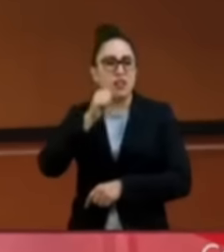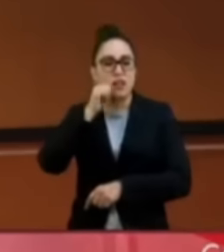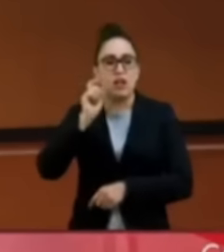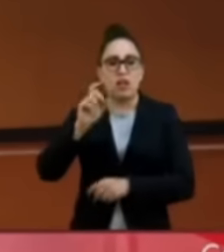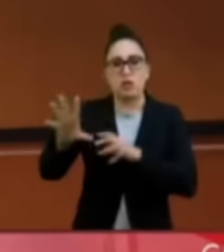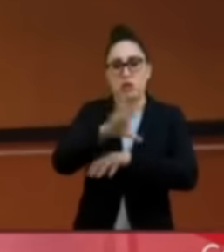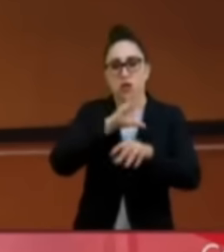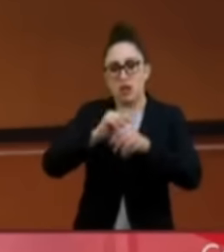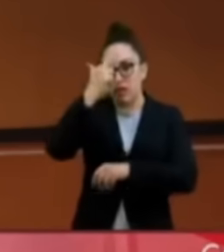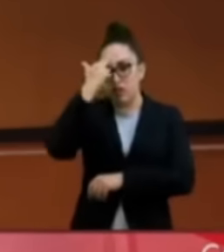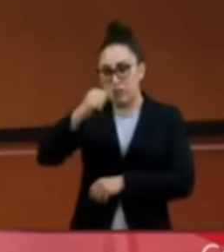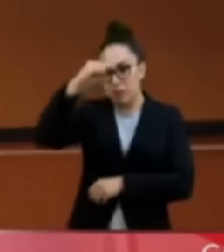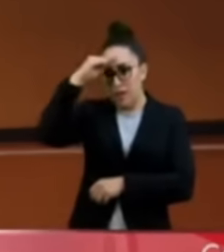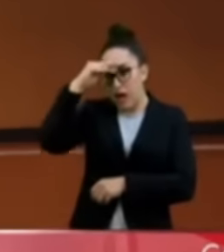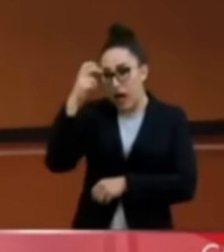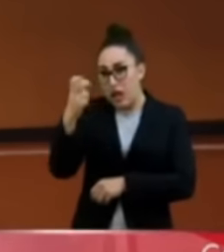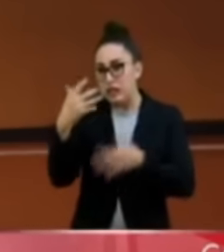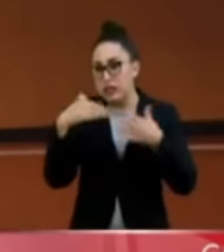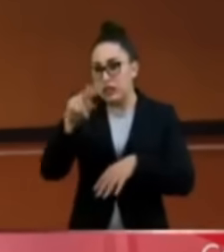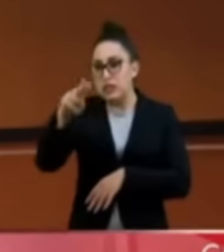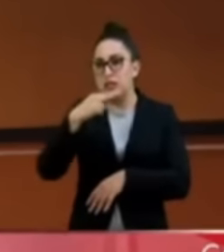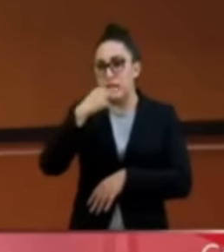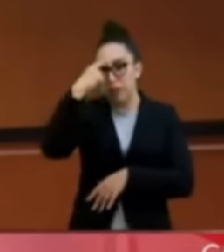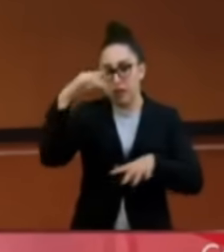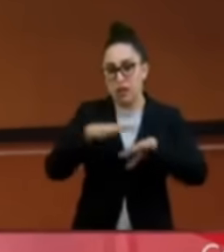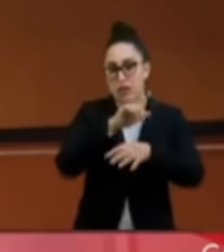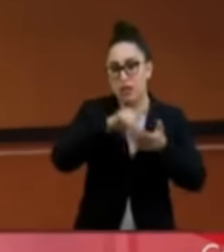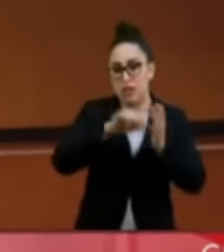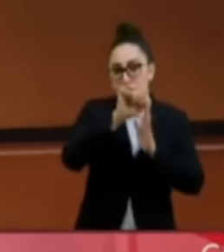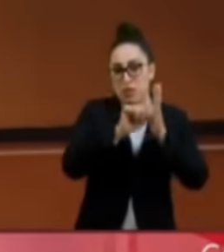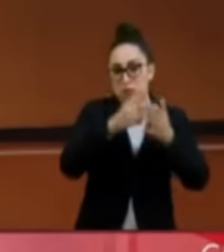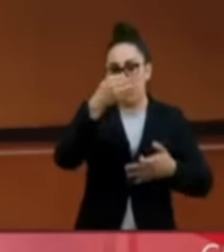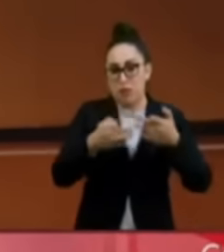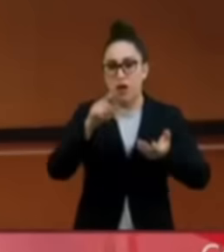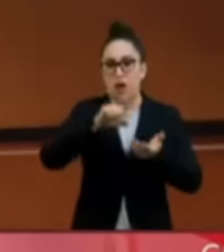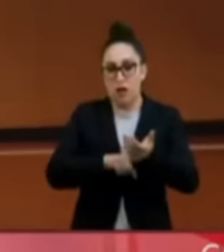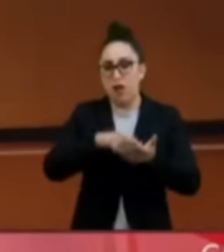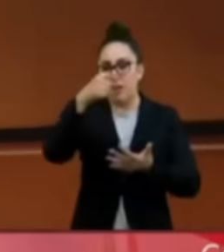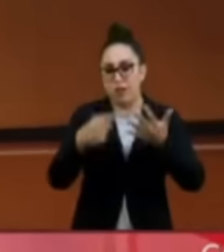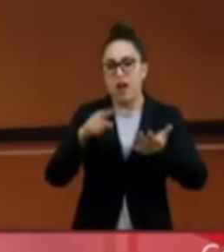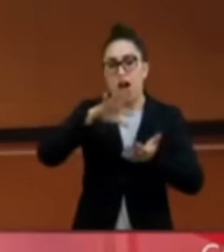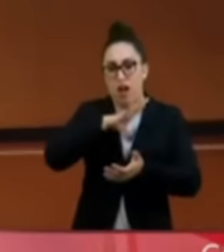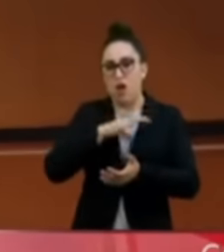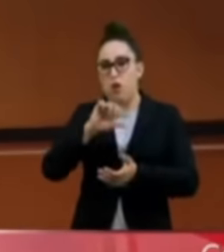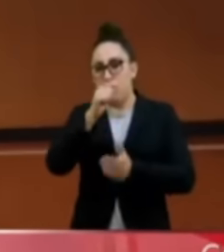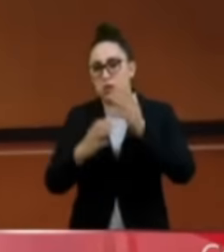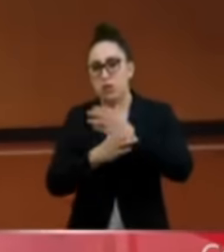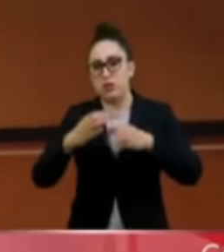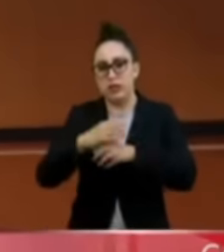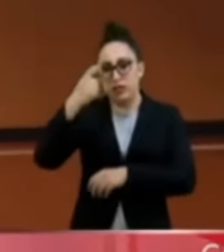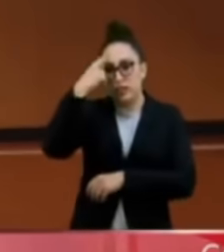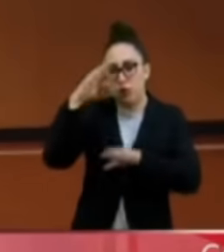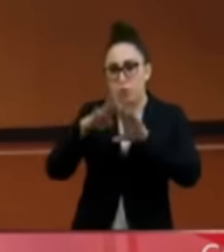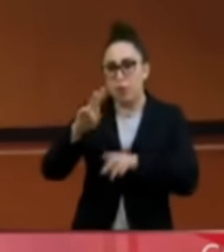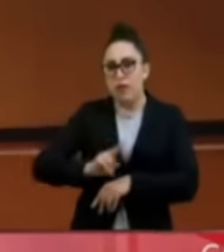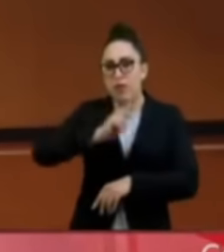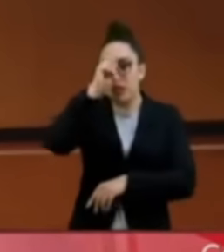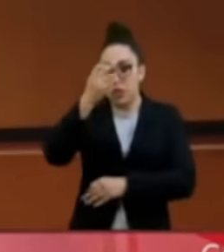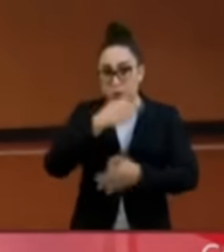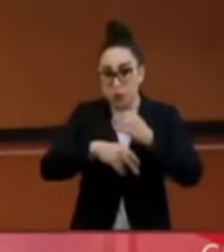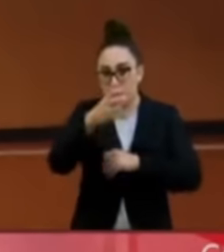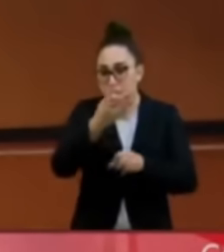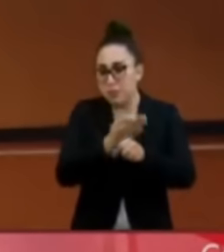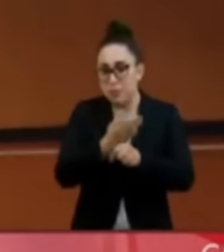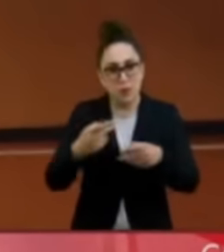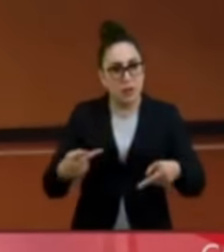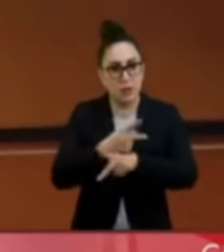que se esgrimen aquí en aras de la reforma judicial, conllevan en efecto propósitos perversos. Y este es absolutamente el